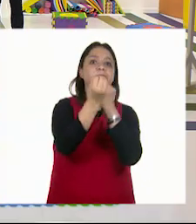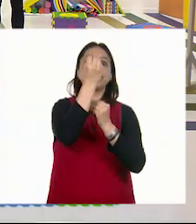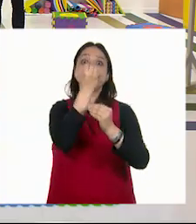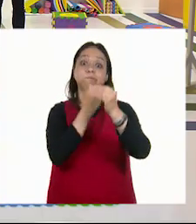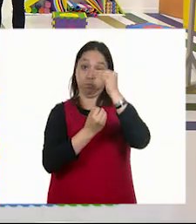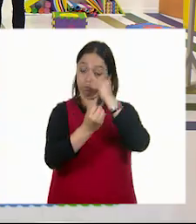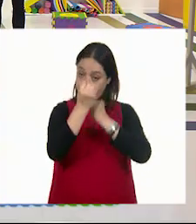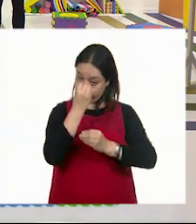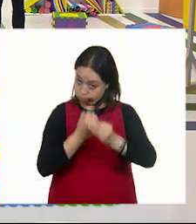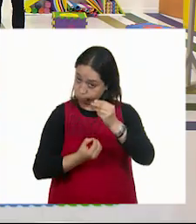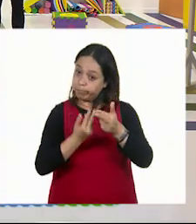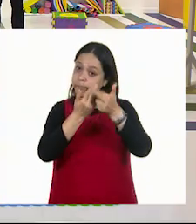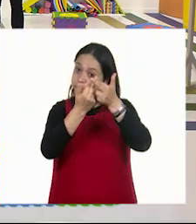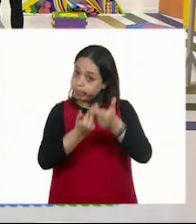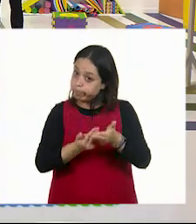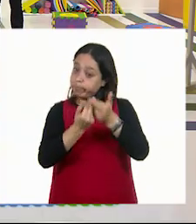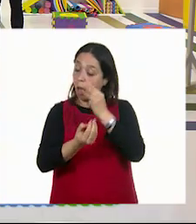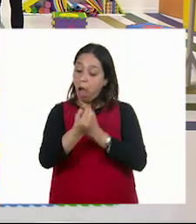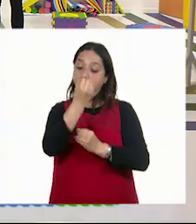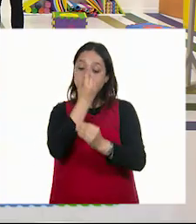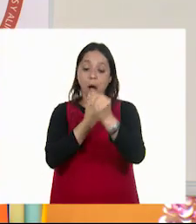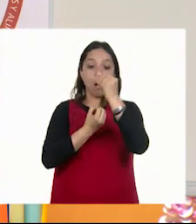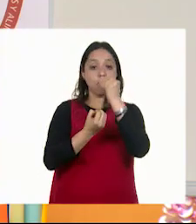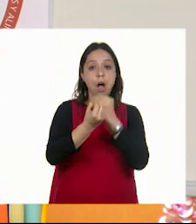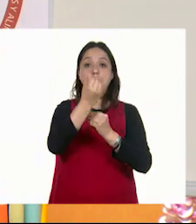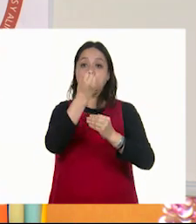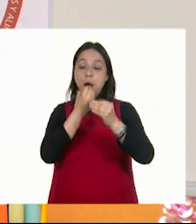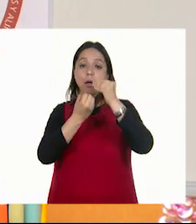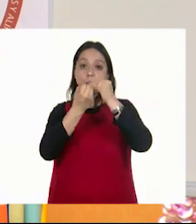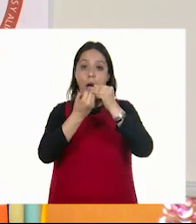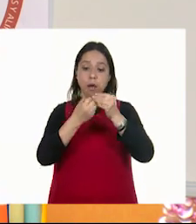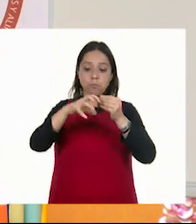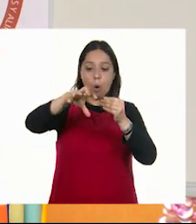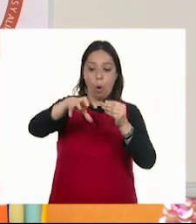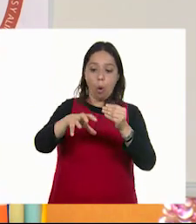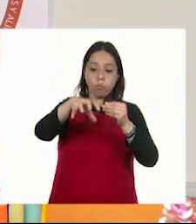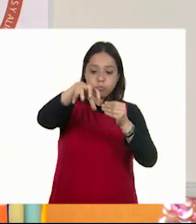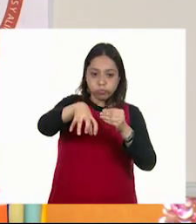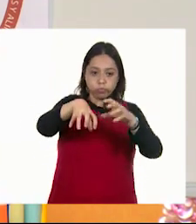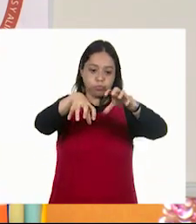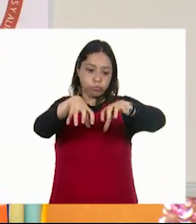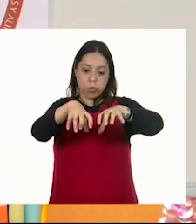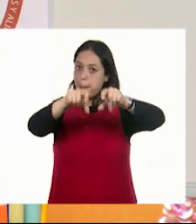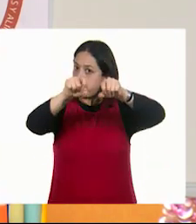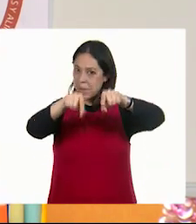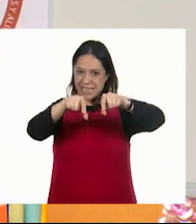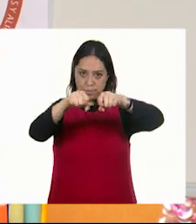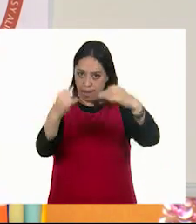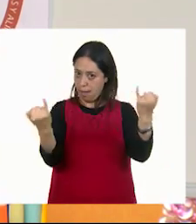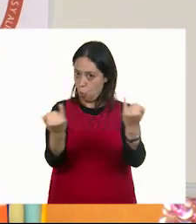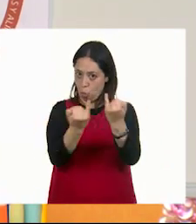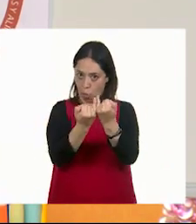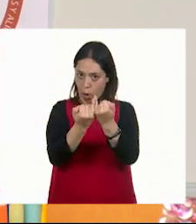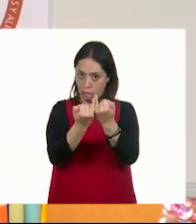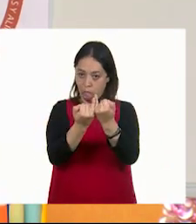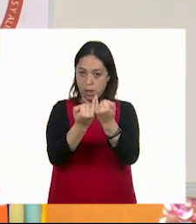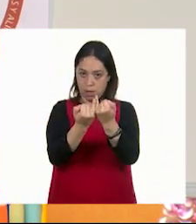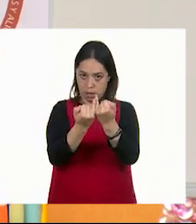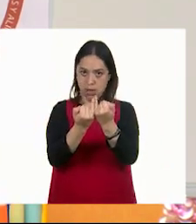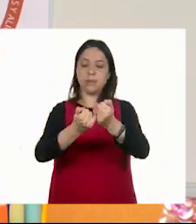y muchas frutas en la misma cantidad. ¿Ya vieron? Ahora,